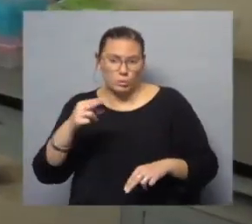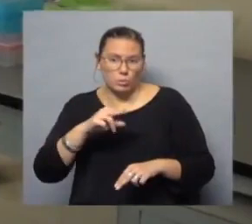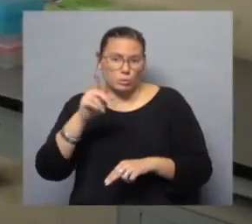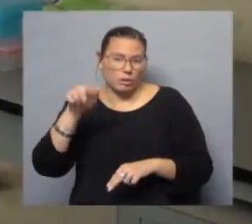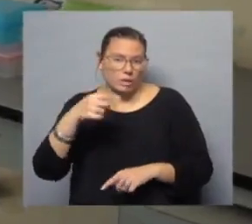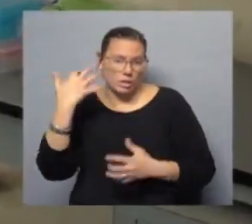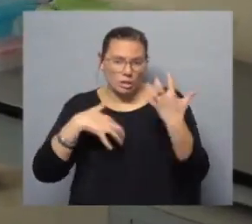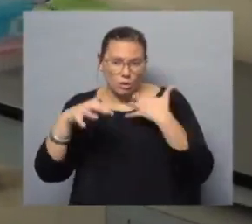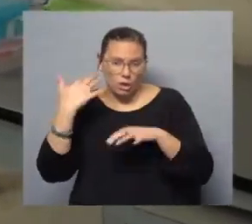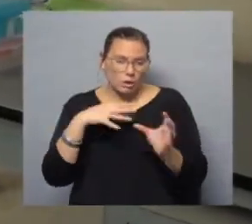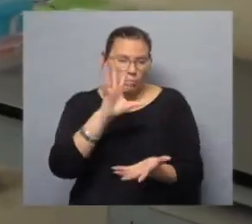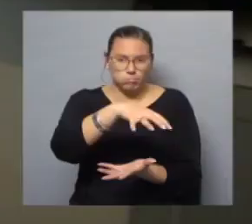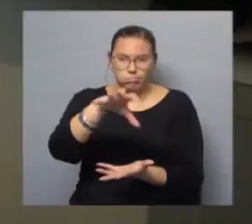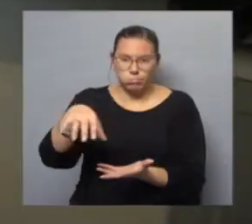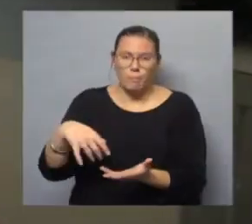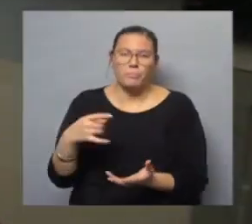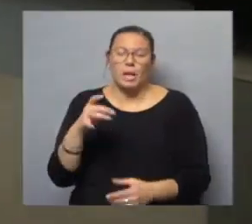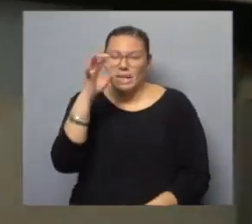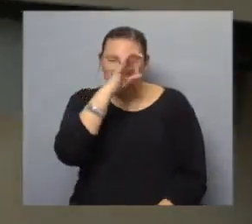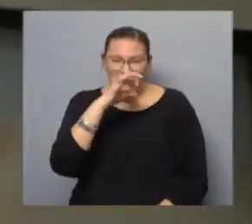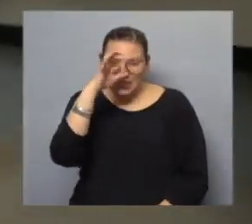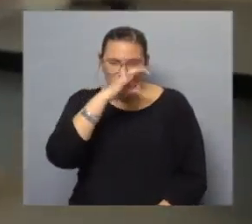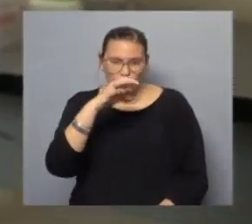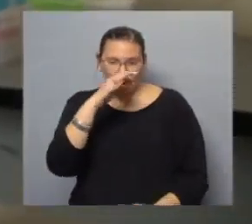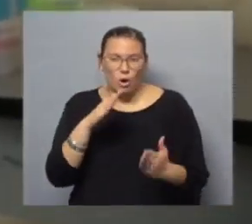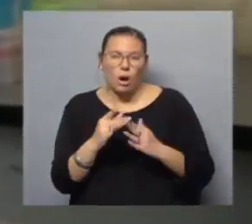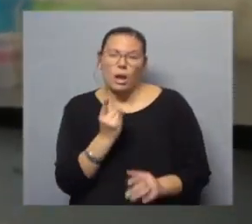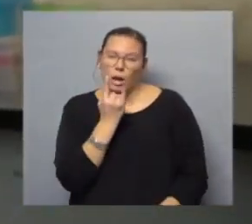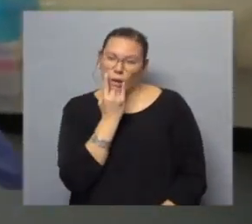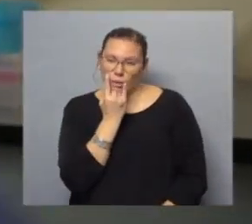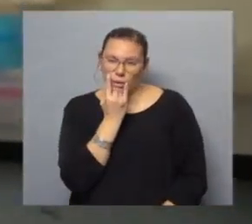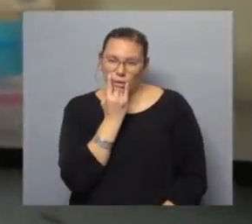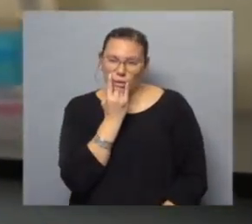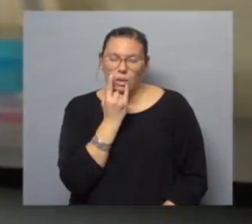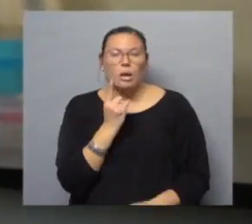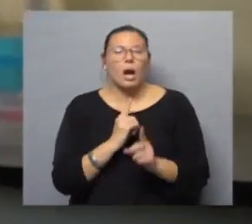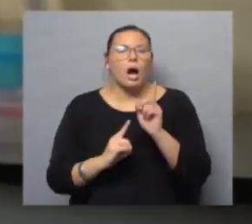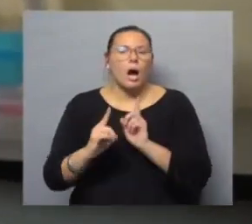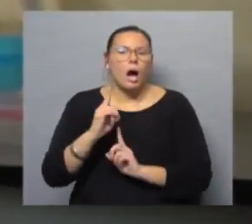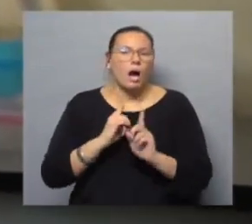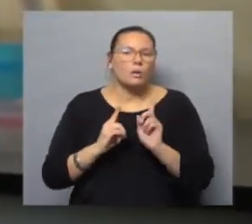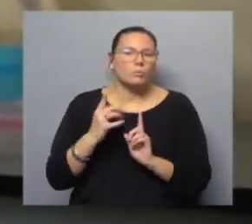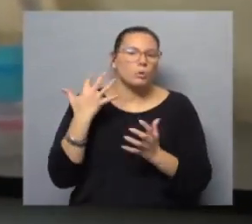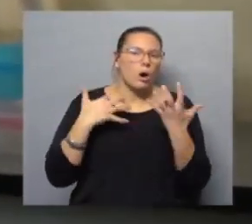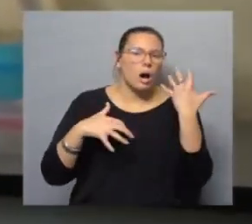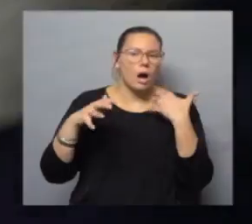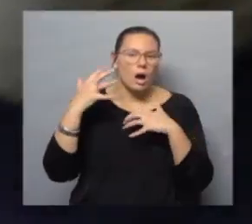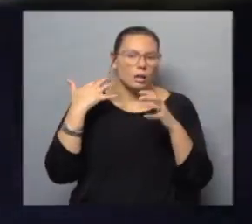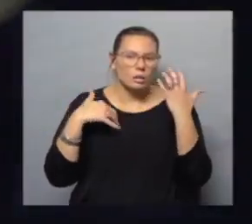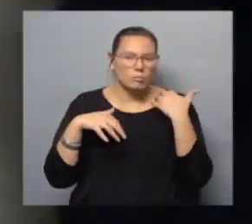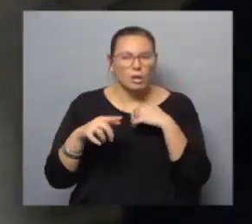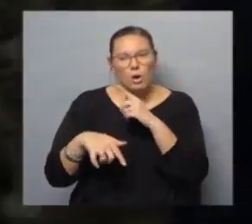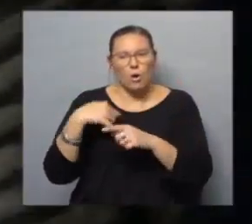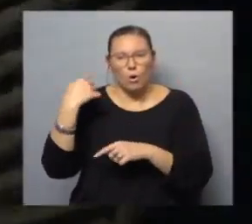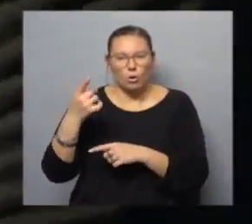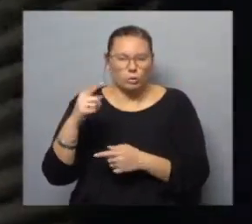este antropoceno, entre ellos el cerdo doméstico, el jabalí y algunas especies de cérvidos